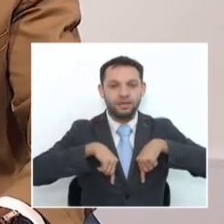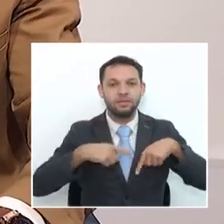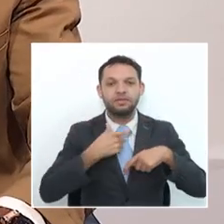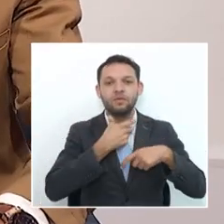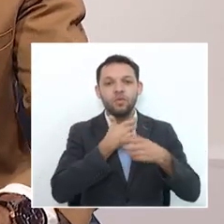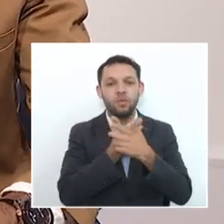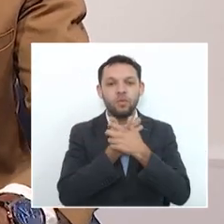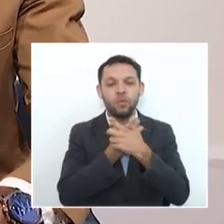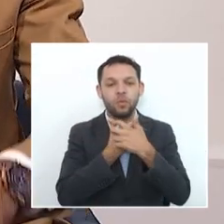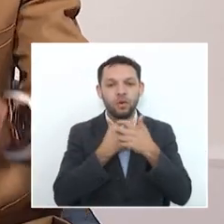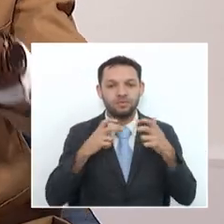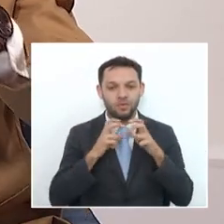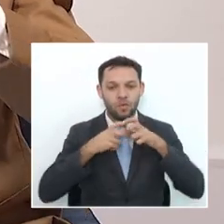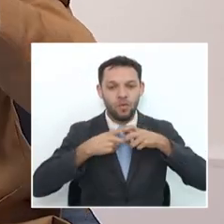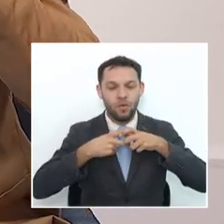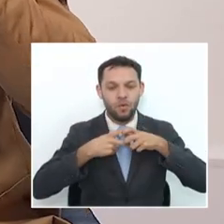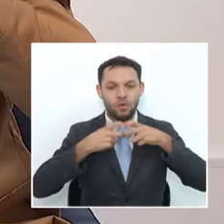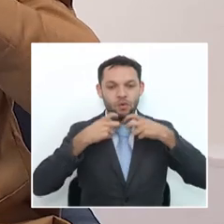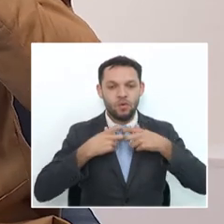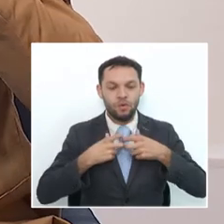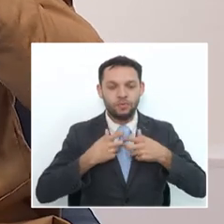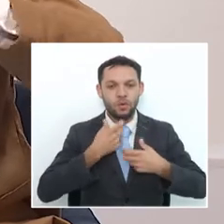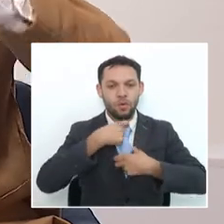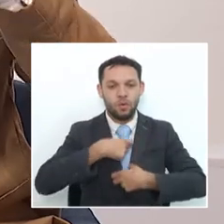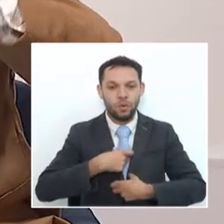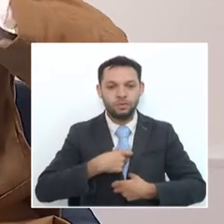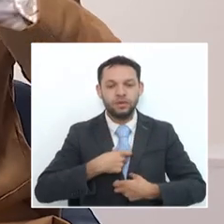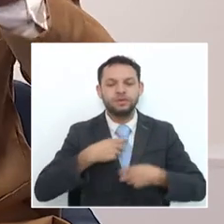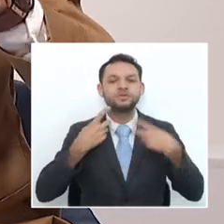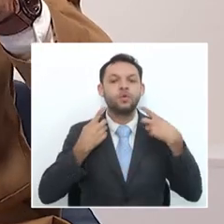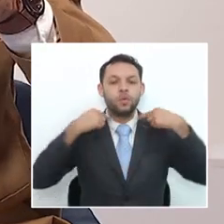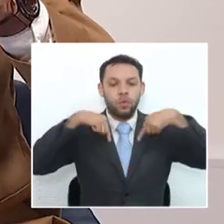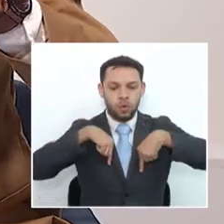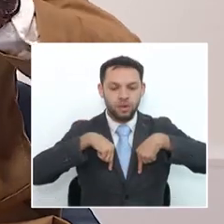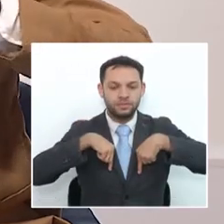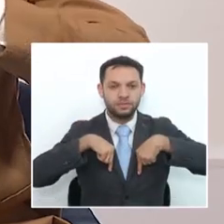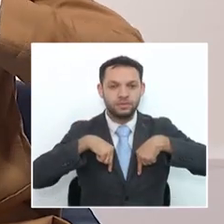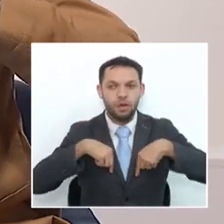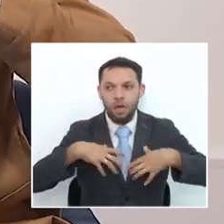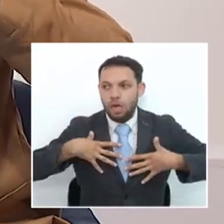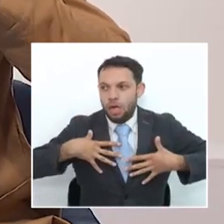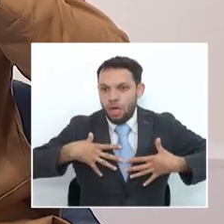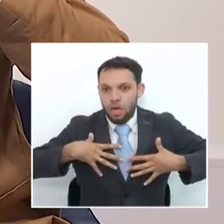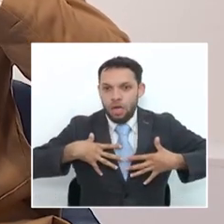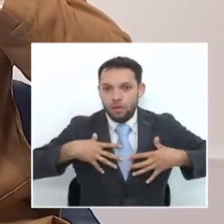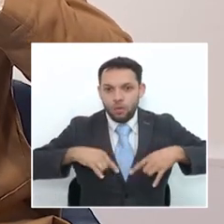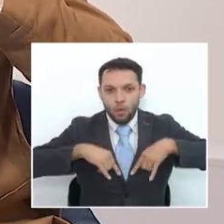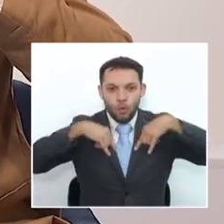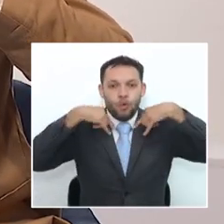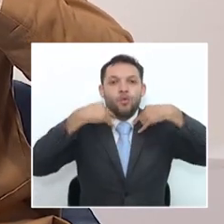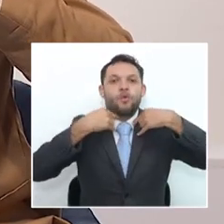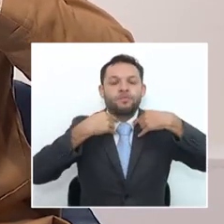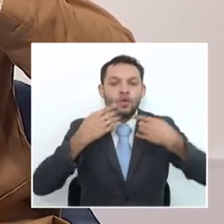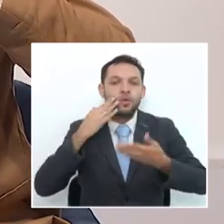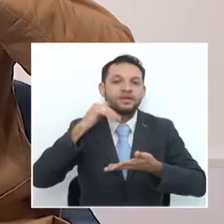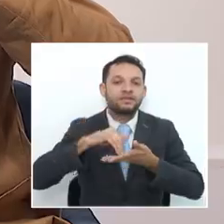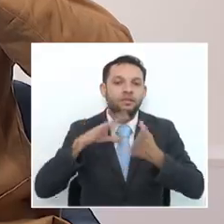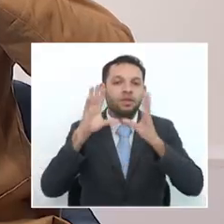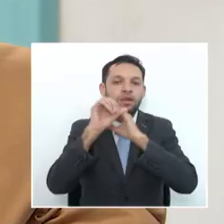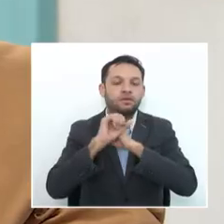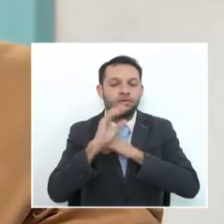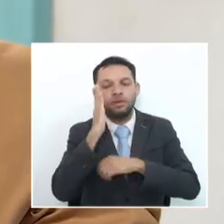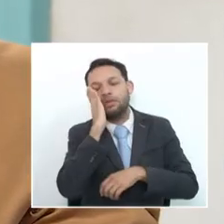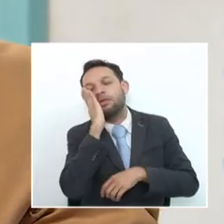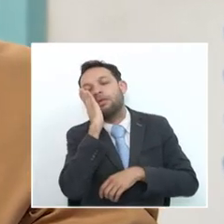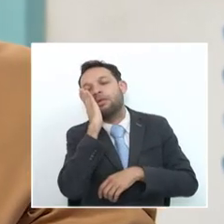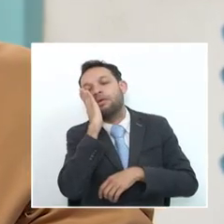respira. ¿Y cómo saco yo eso cuando me ahogo? Tosiendo, ¡ah! Y tose. Y en la noche eso se devuelve silenciosamente. Y